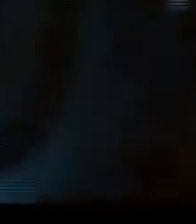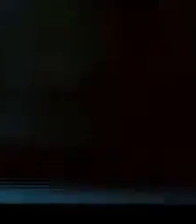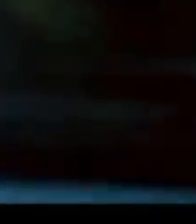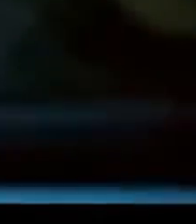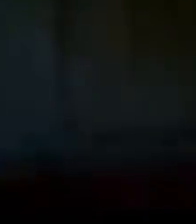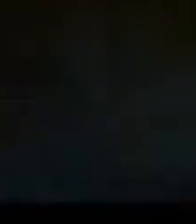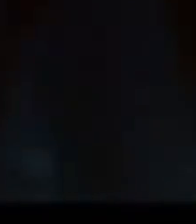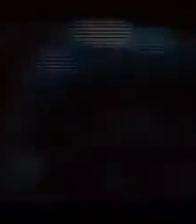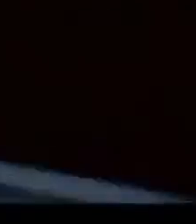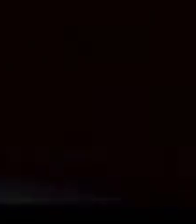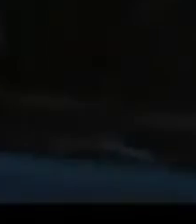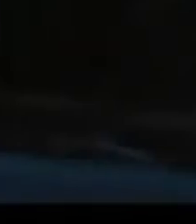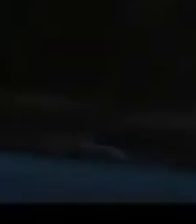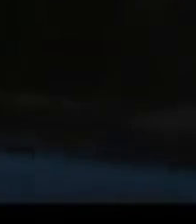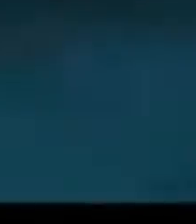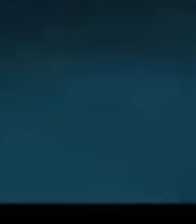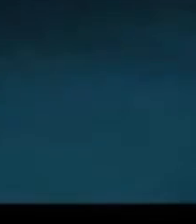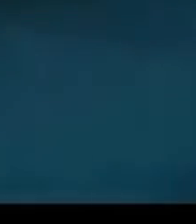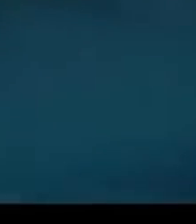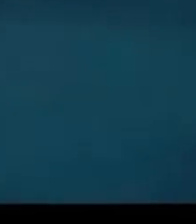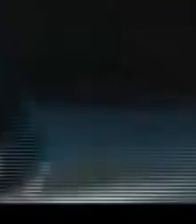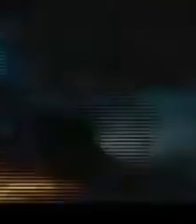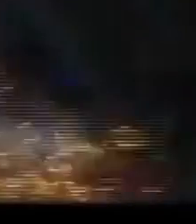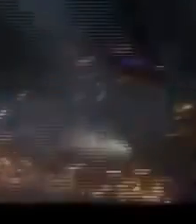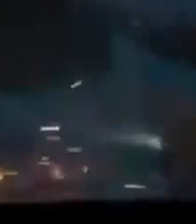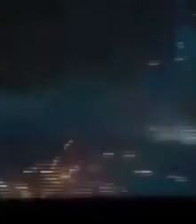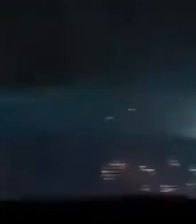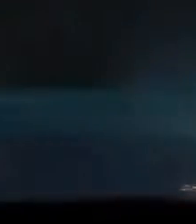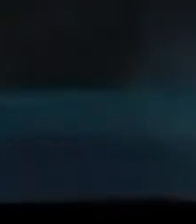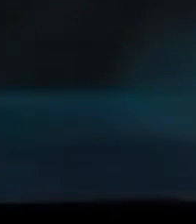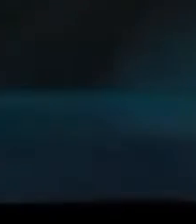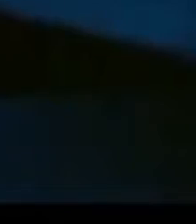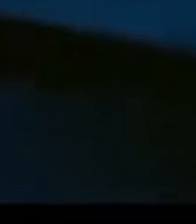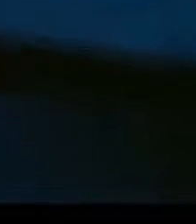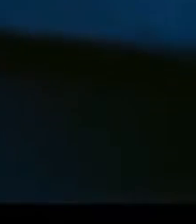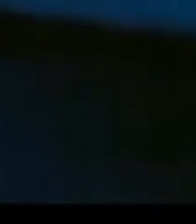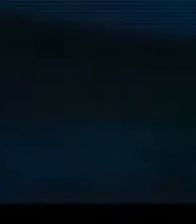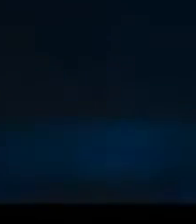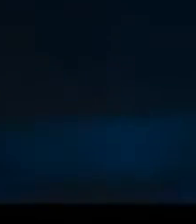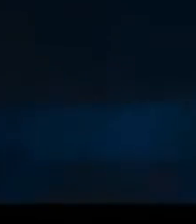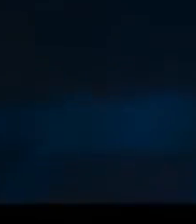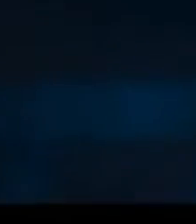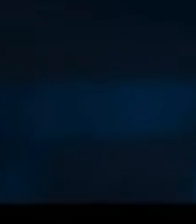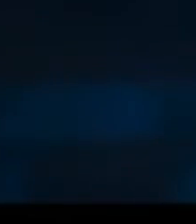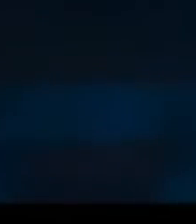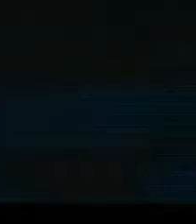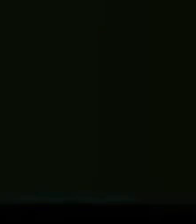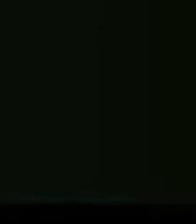¡Ah!